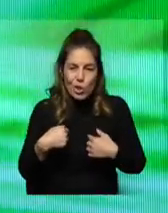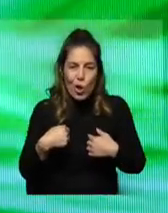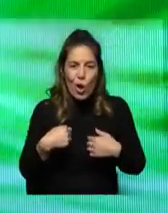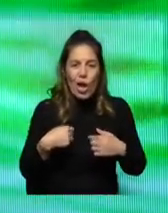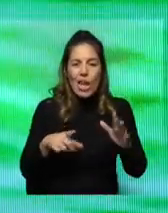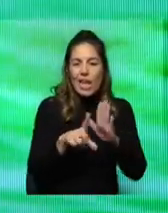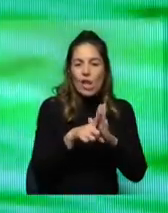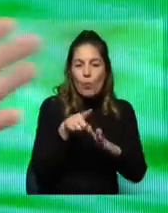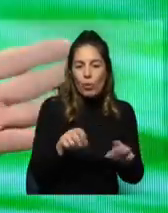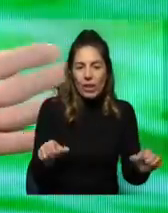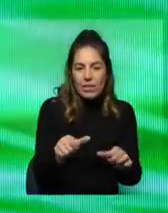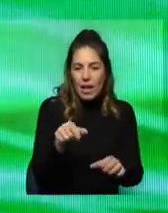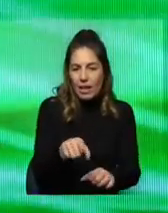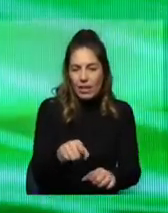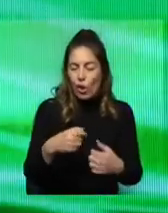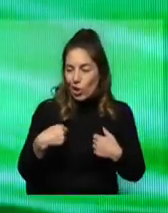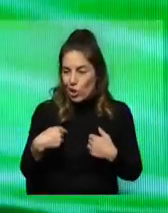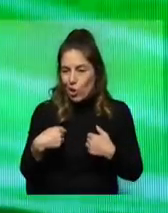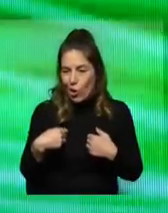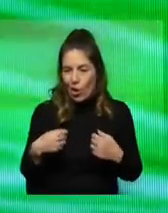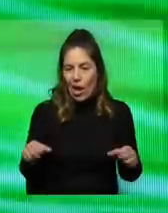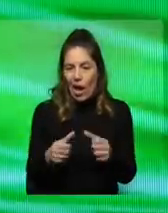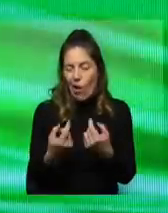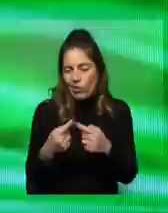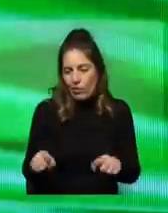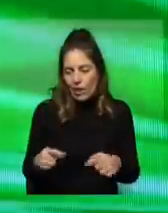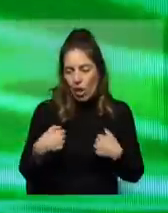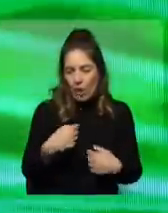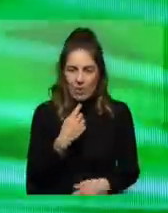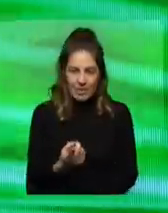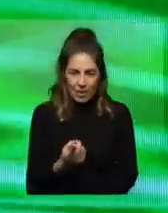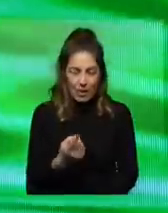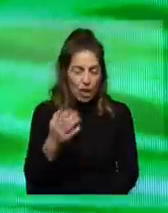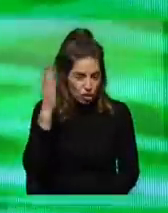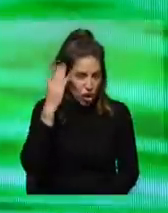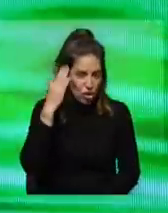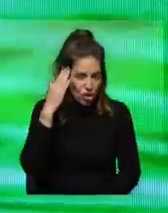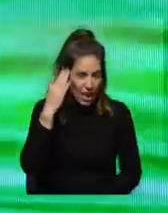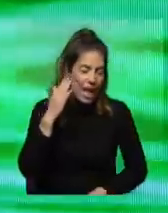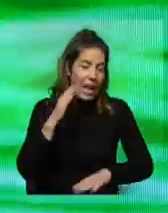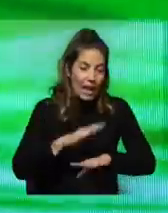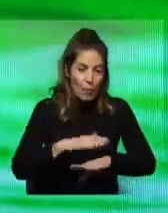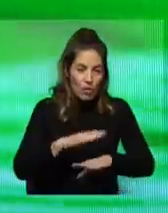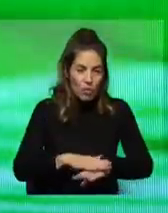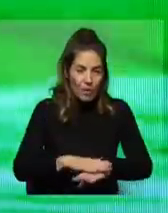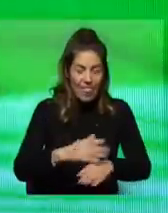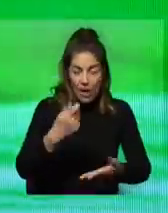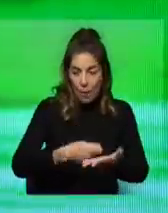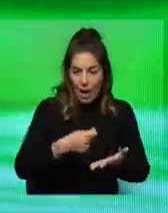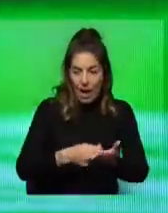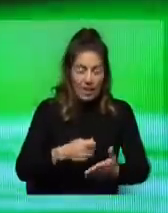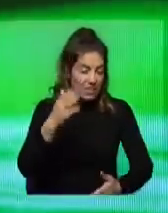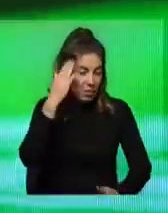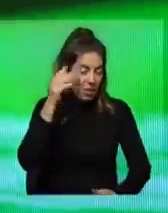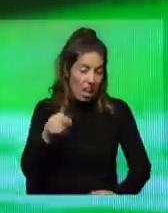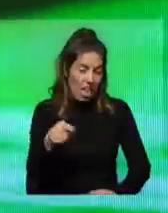para que ustedes hagan esto y yo voy por el camino que a mí más me conviene Yo sé que la responsabilidad pecuniaria cada cual las